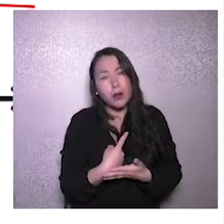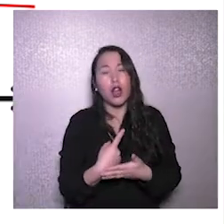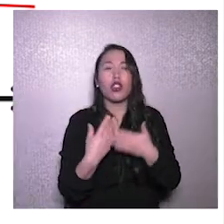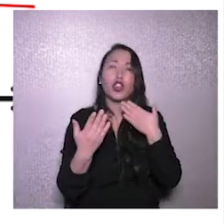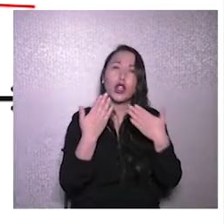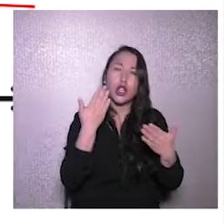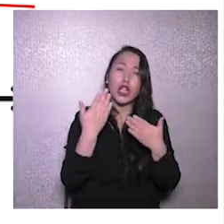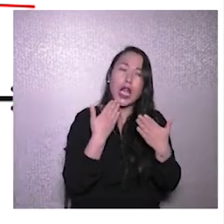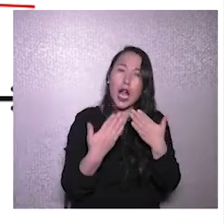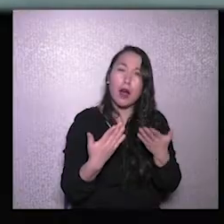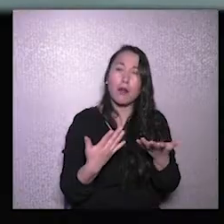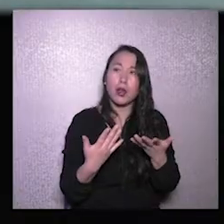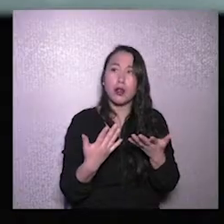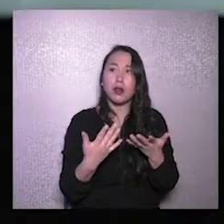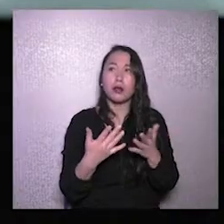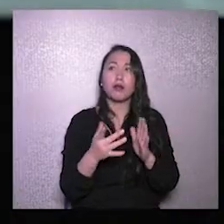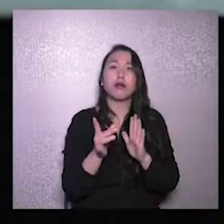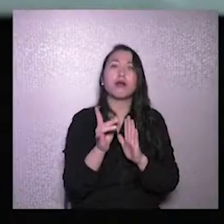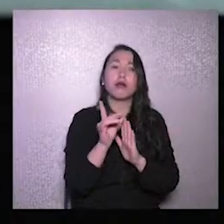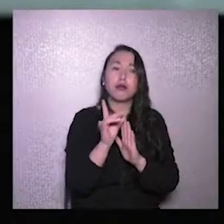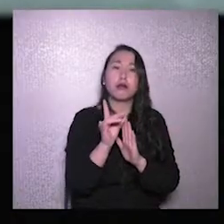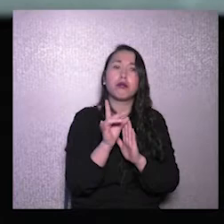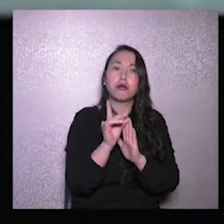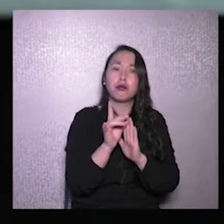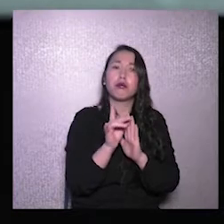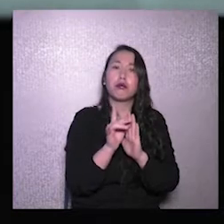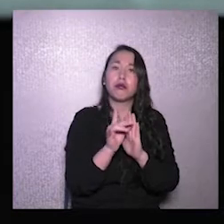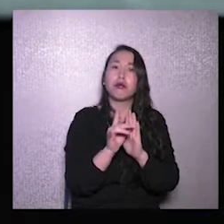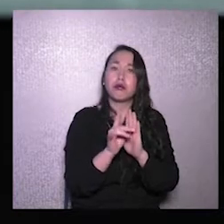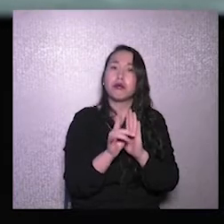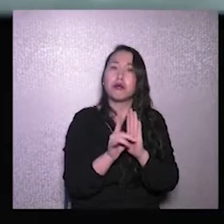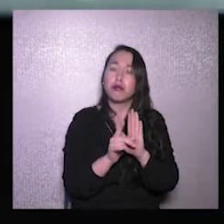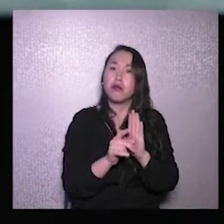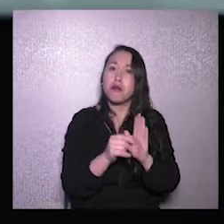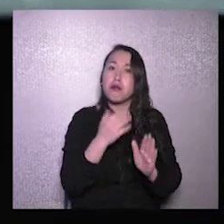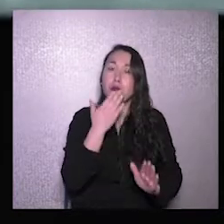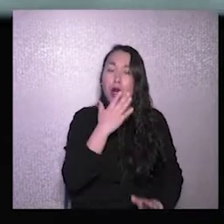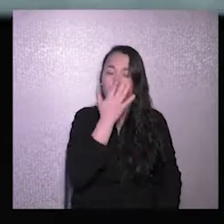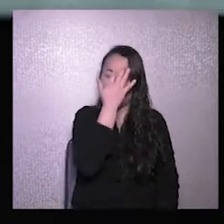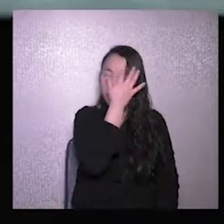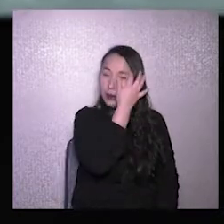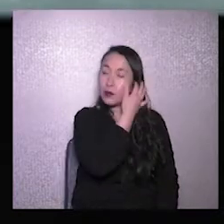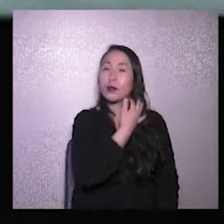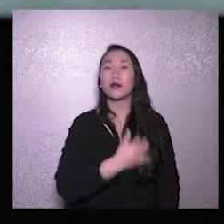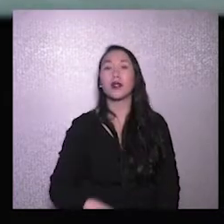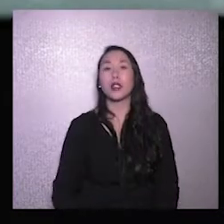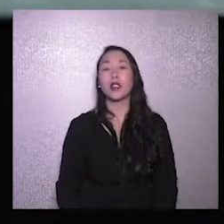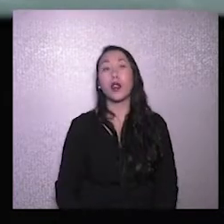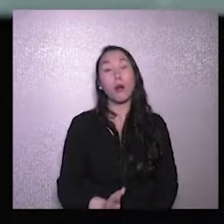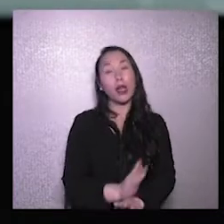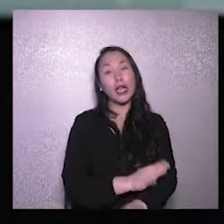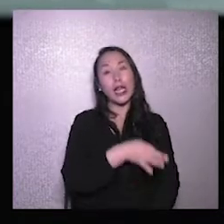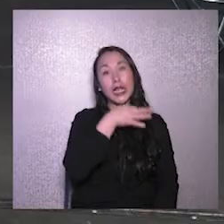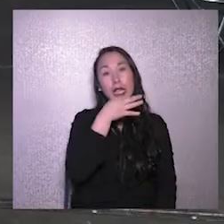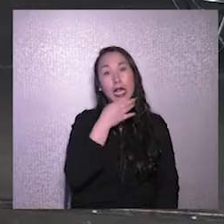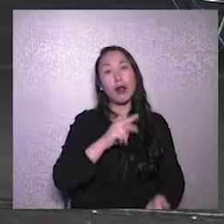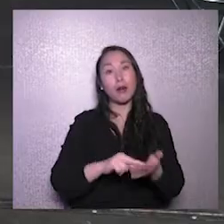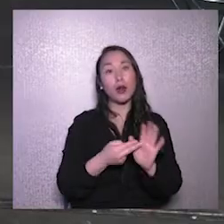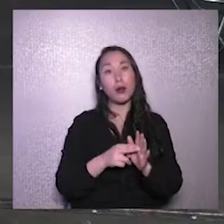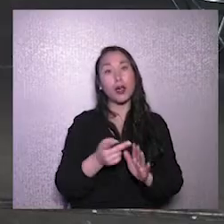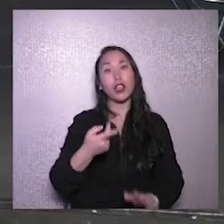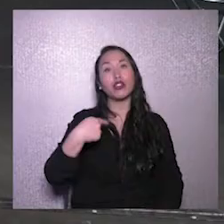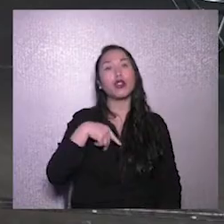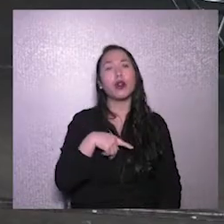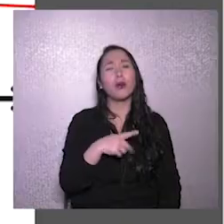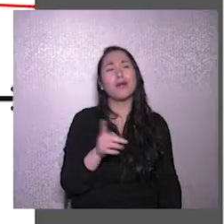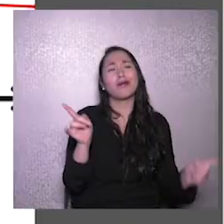psicoterapia, entonces los síntomas empiezan a evolucionar positivamente. Como les comenté, el problema es que nosotros los vemos en estas ventanas